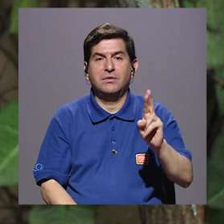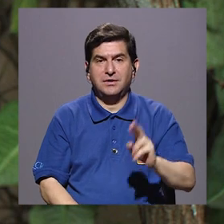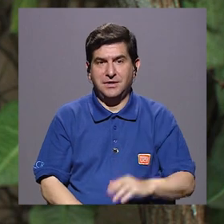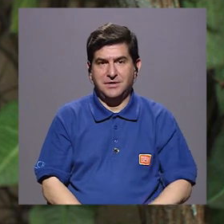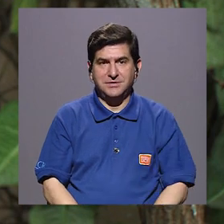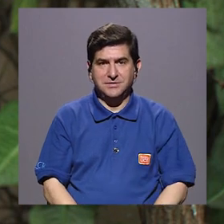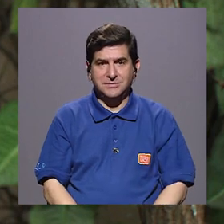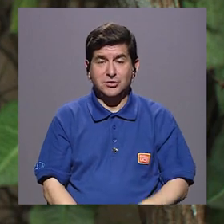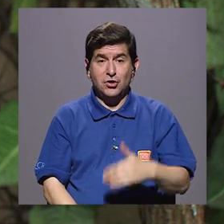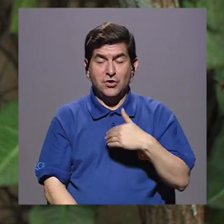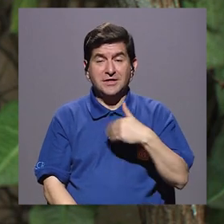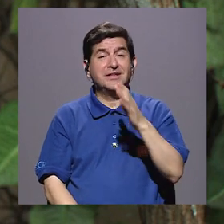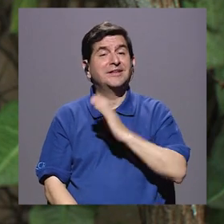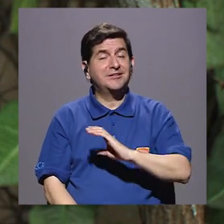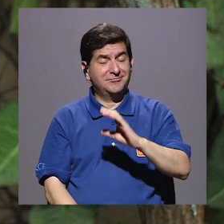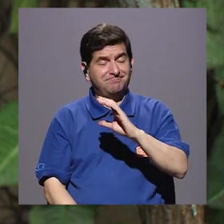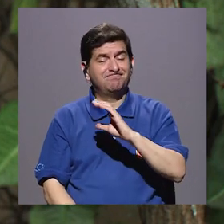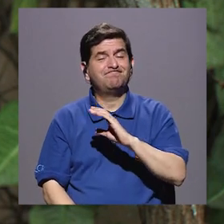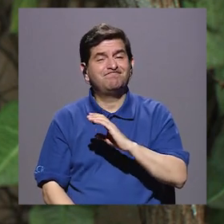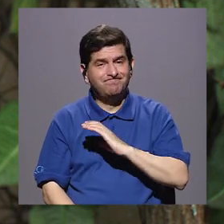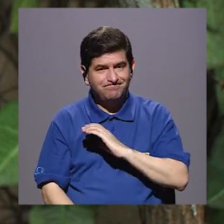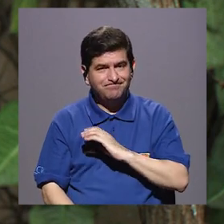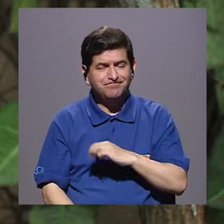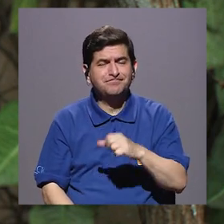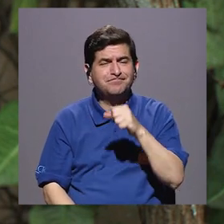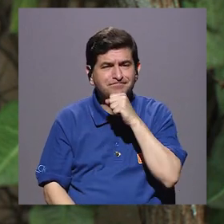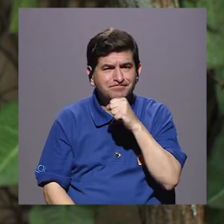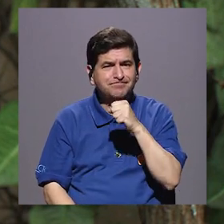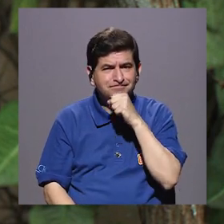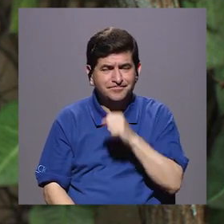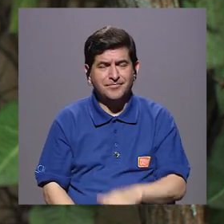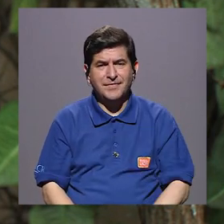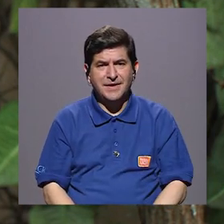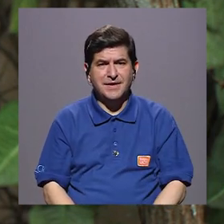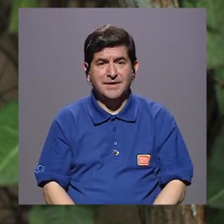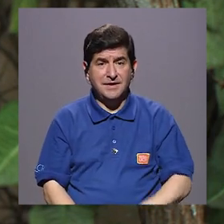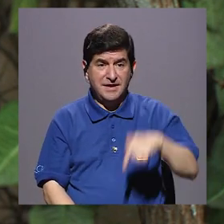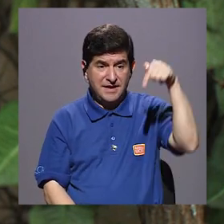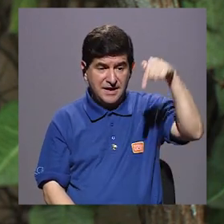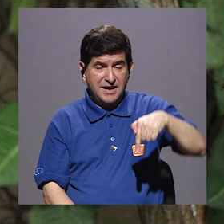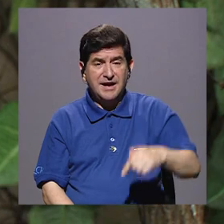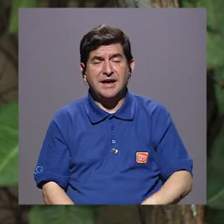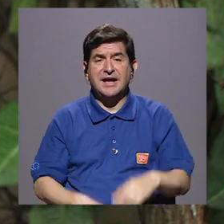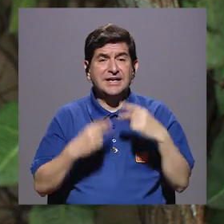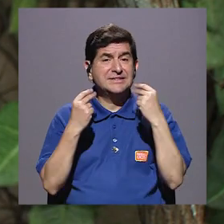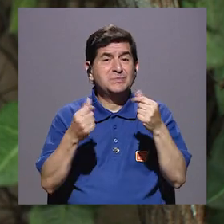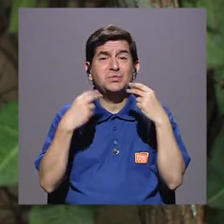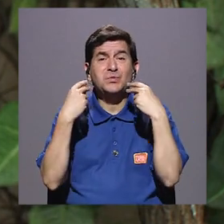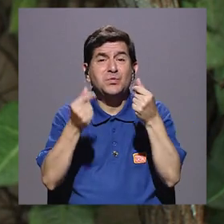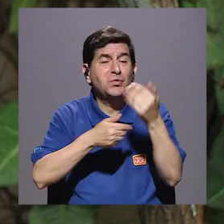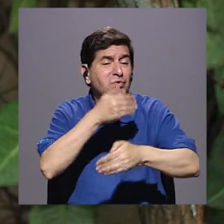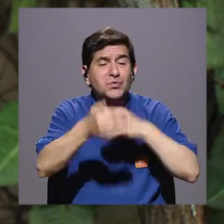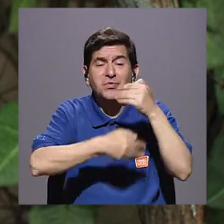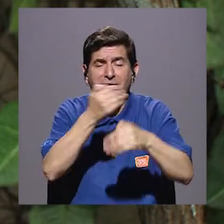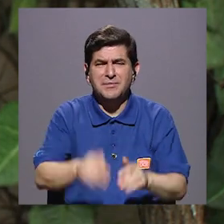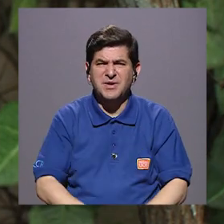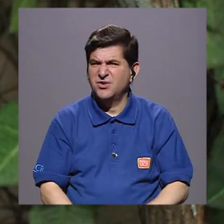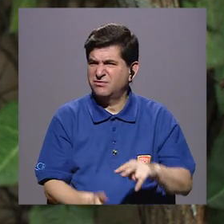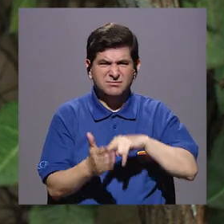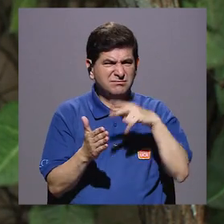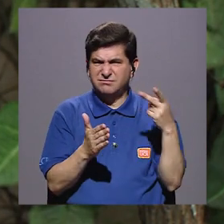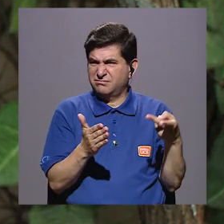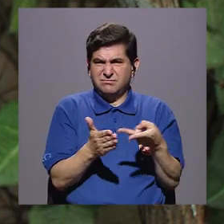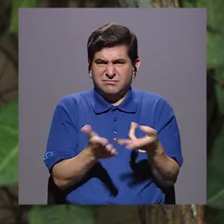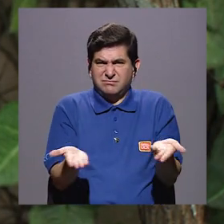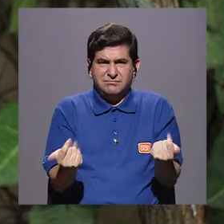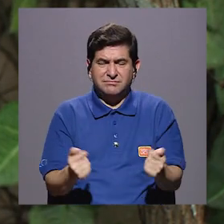costarricense tiene una característica del envejecimiento, es que tenemos un envejecimiento acelerado. Y cuando hablamos de